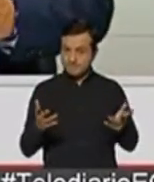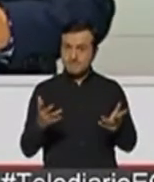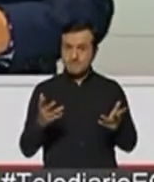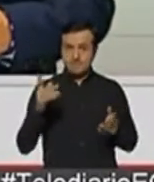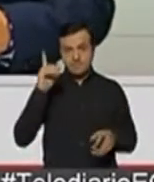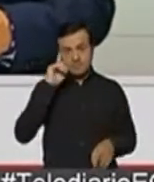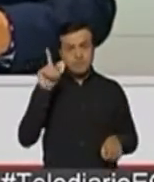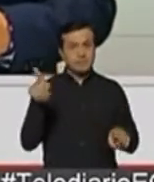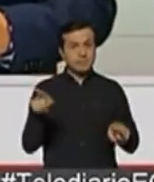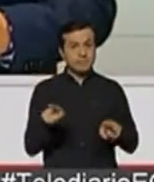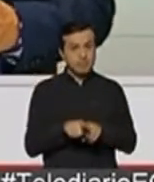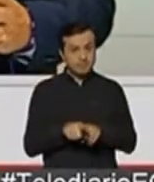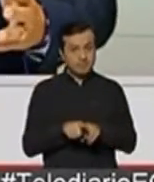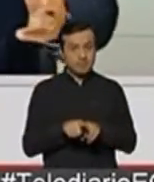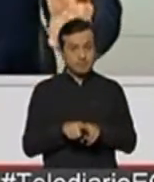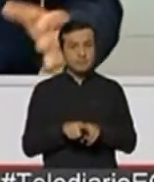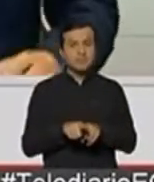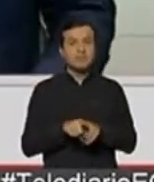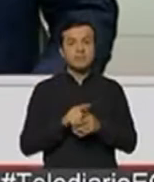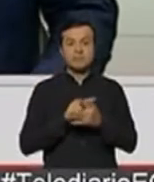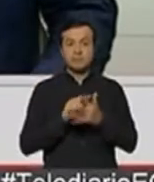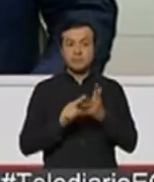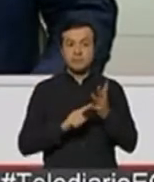acuerdo que será